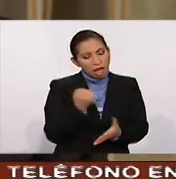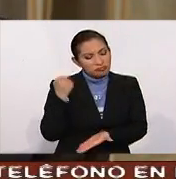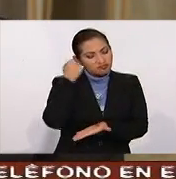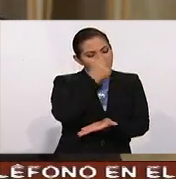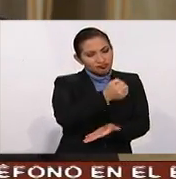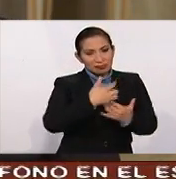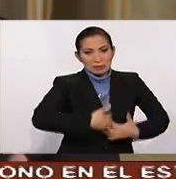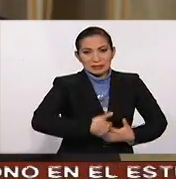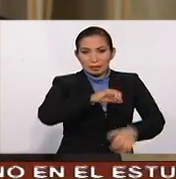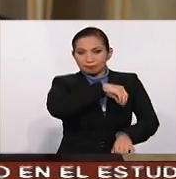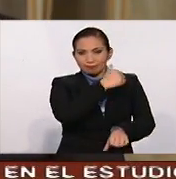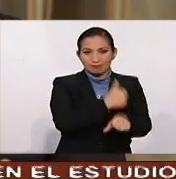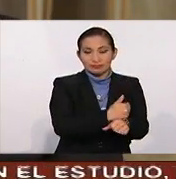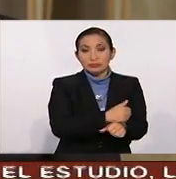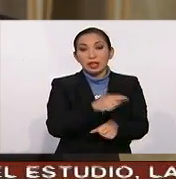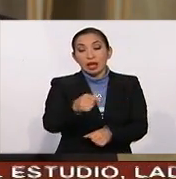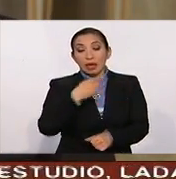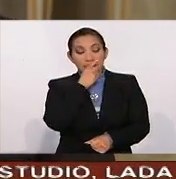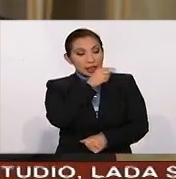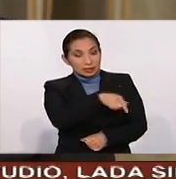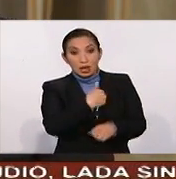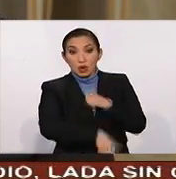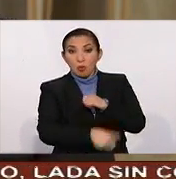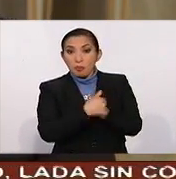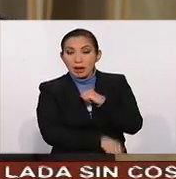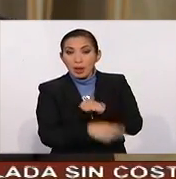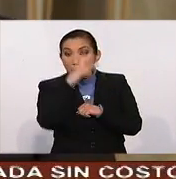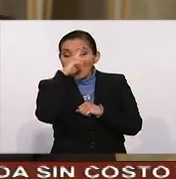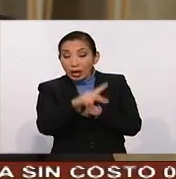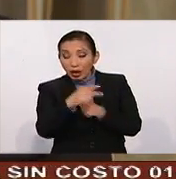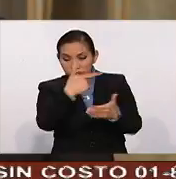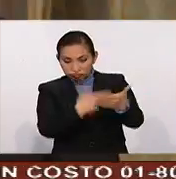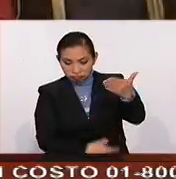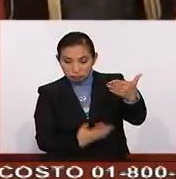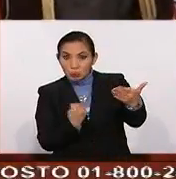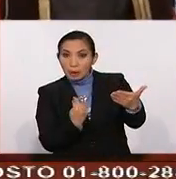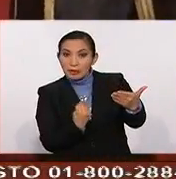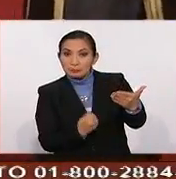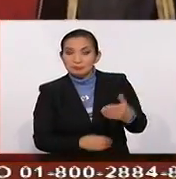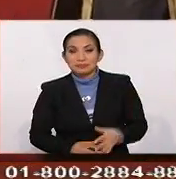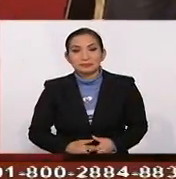para invertir. De hecho, nos ubica en la posición número 9.